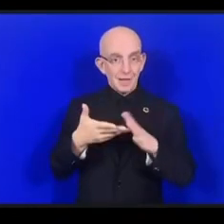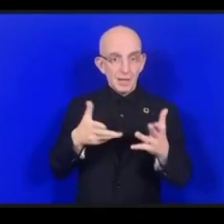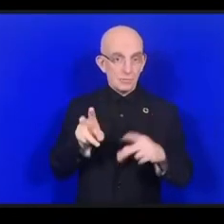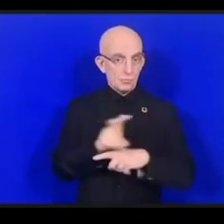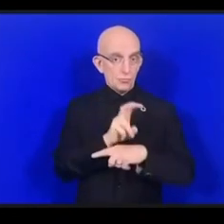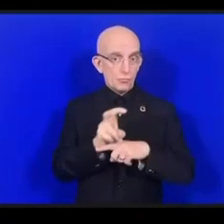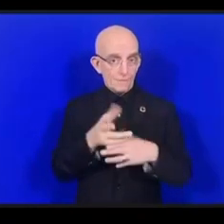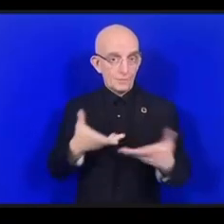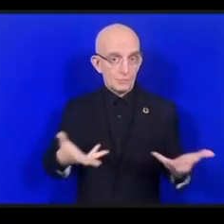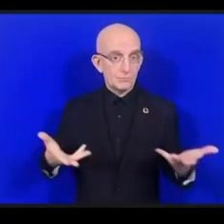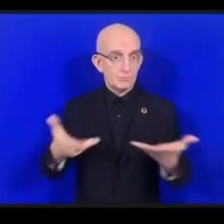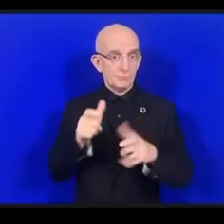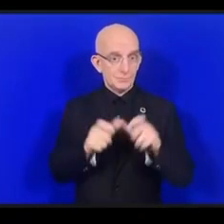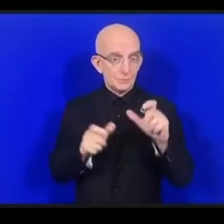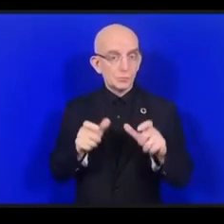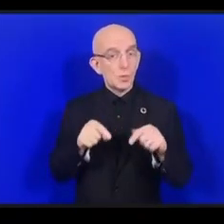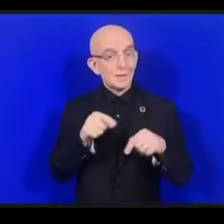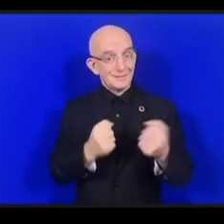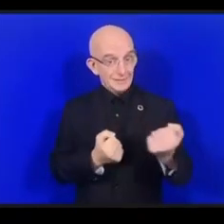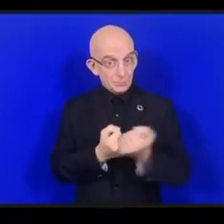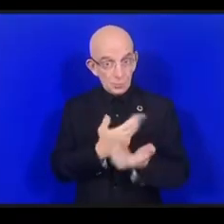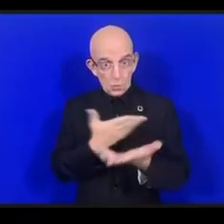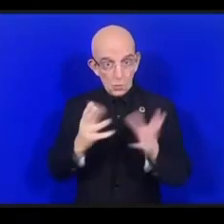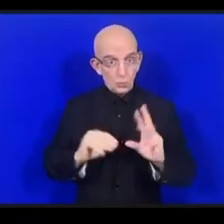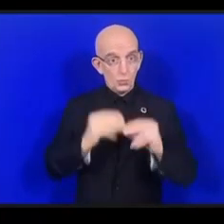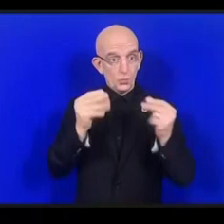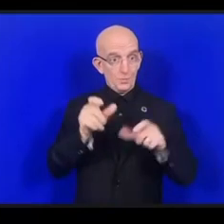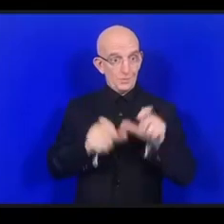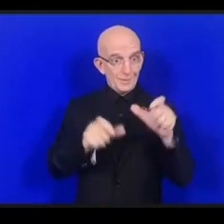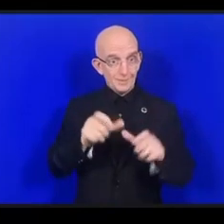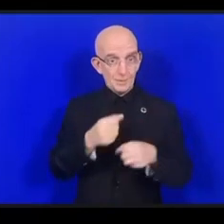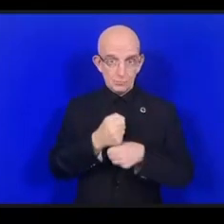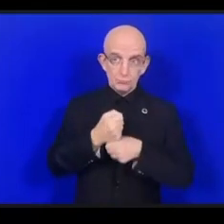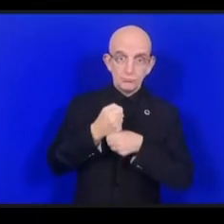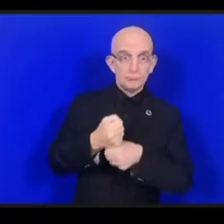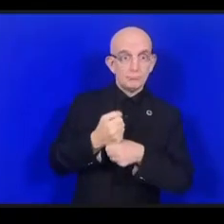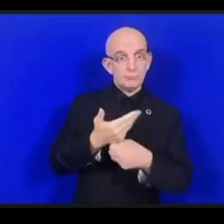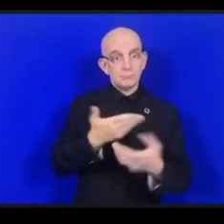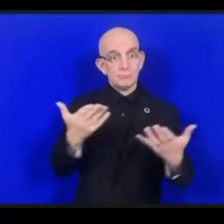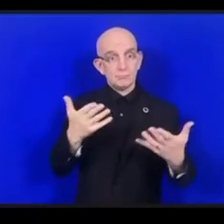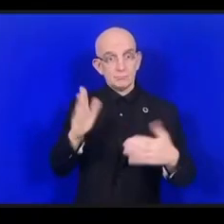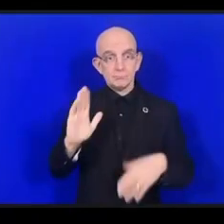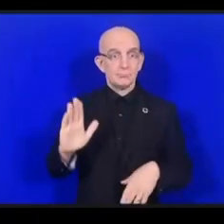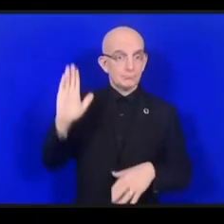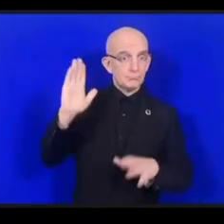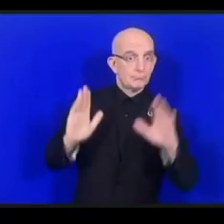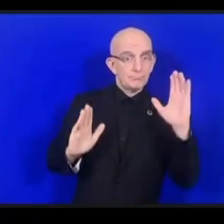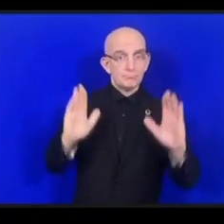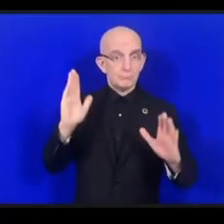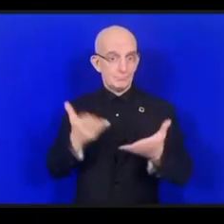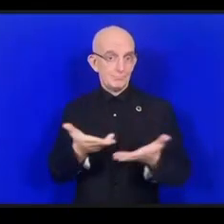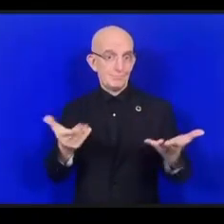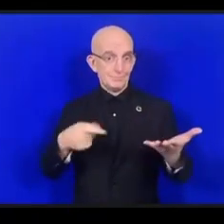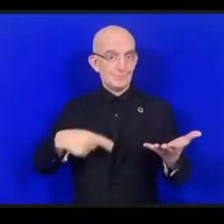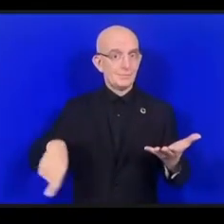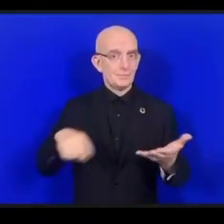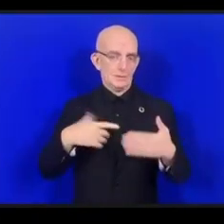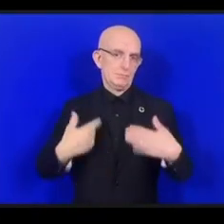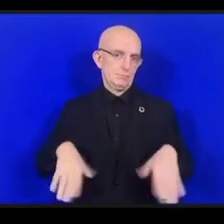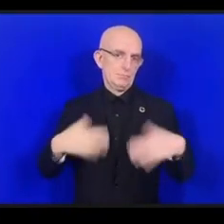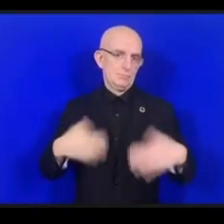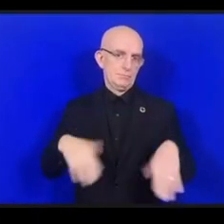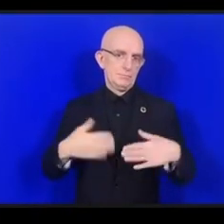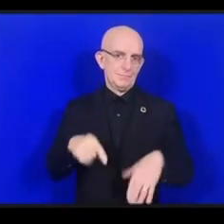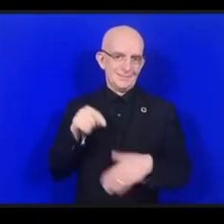el apoyar a los jóvenes el representar a nuestras voces tener manera de hacer oír nuestras voces en la comunidad es un punto